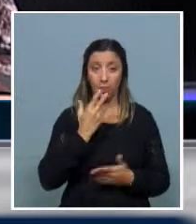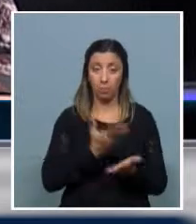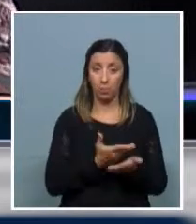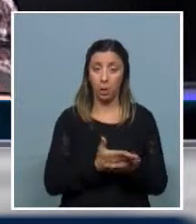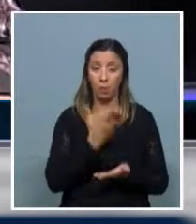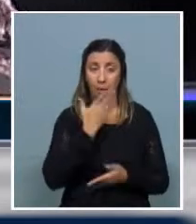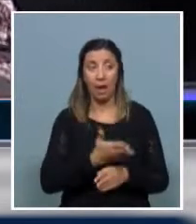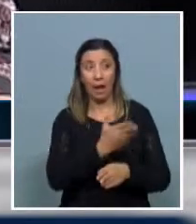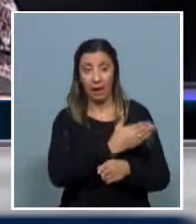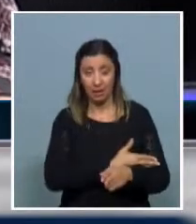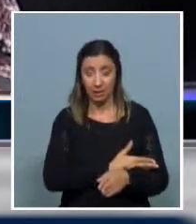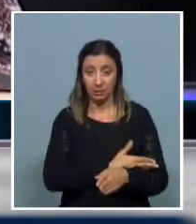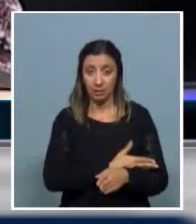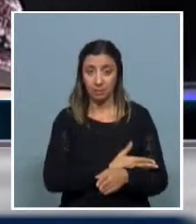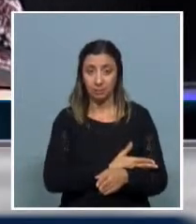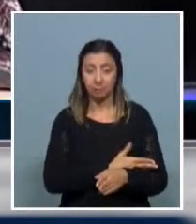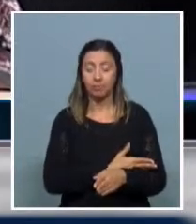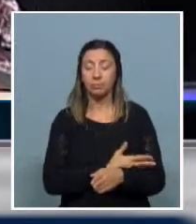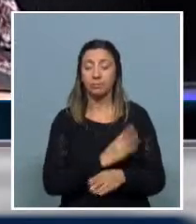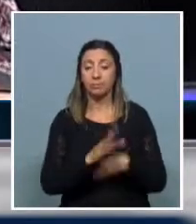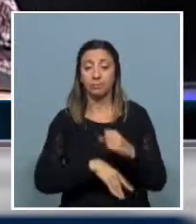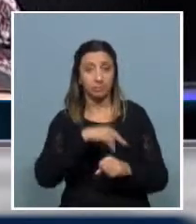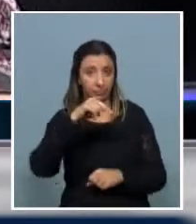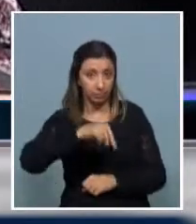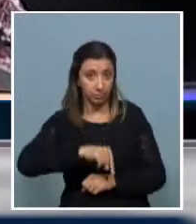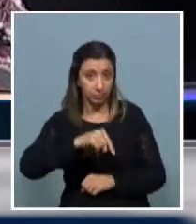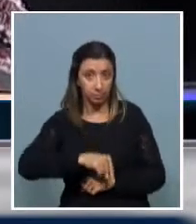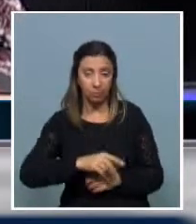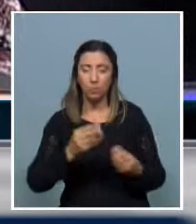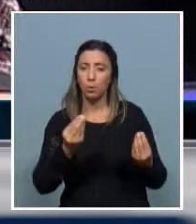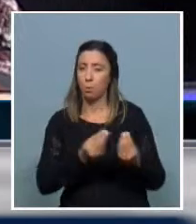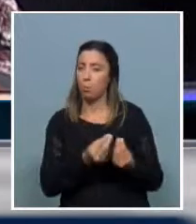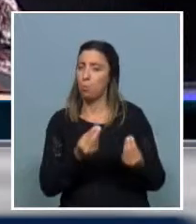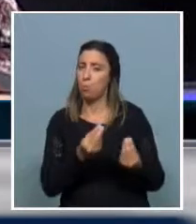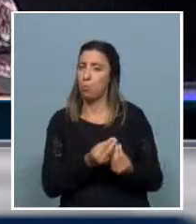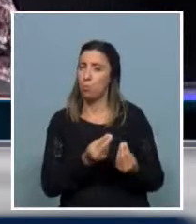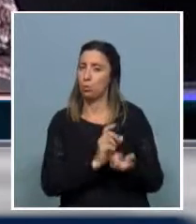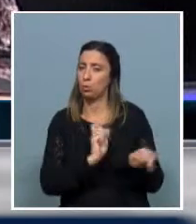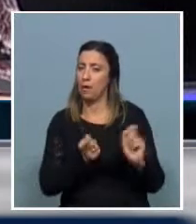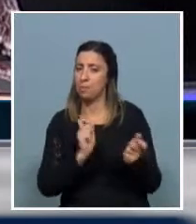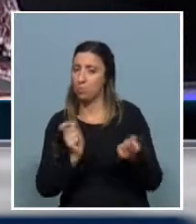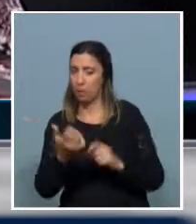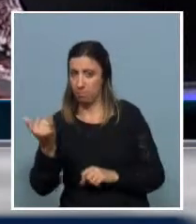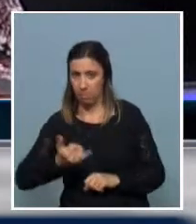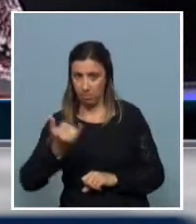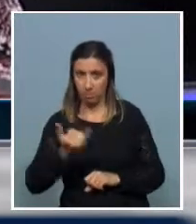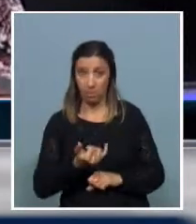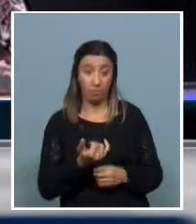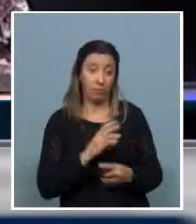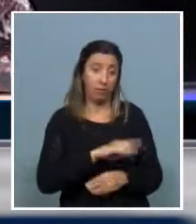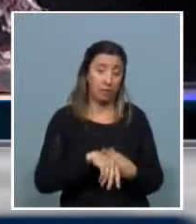la documentación, que además nunca fue evaluada, al día de hoy ha habido muchísimas variaciones dentro de los senos